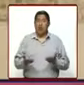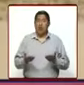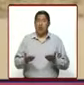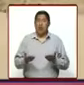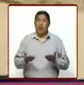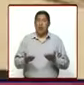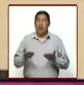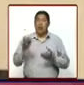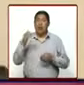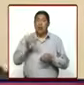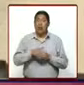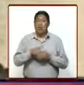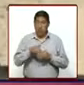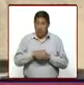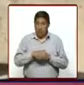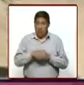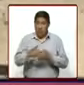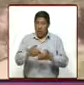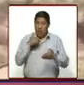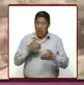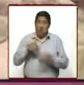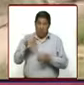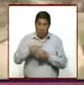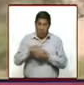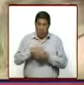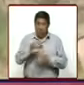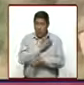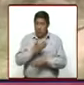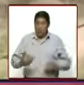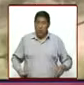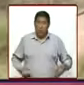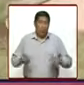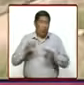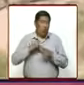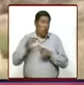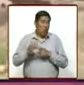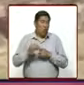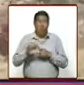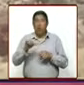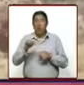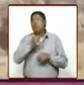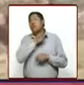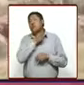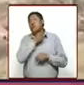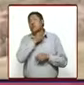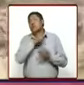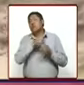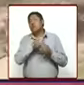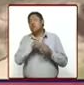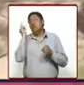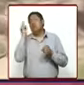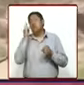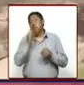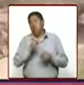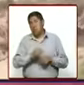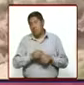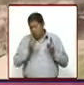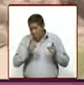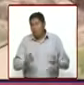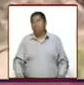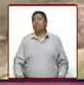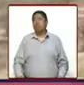con las elecciones, llamando, adelantando las elecciones, o se va como Gonzalo Sánchez de Lozada, que se ha ido en 2003. Ese